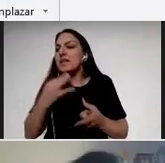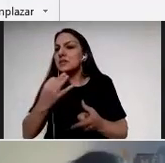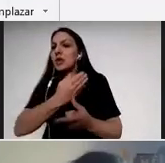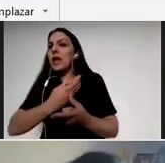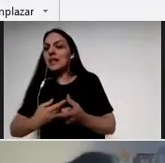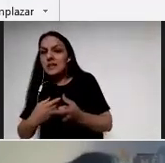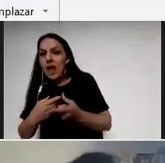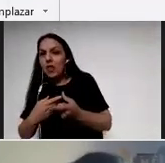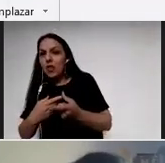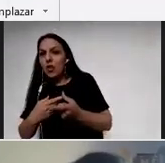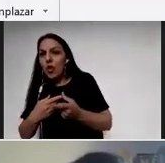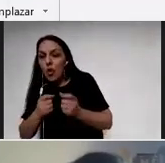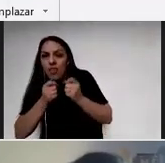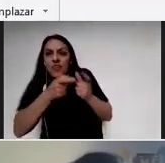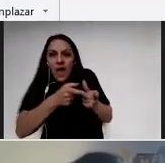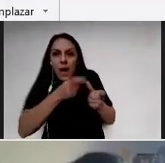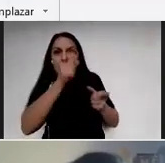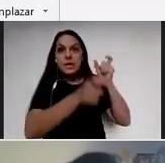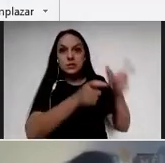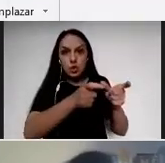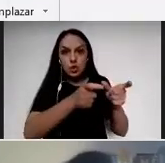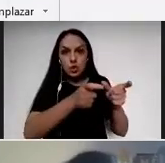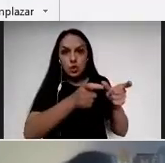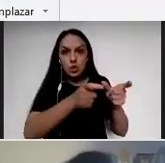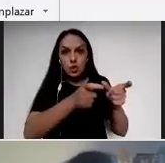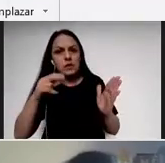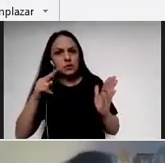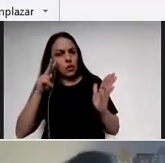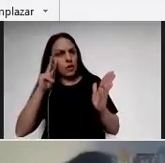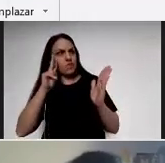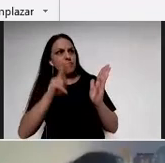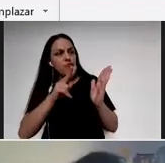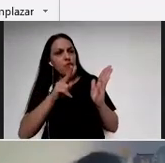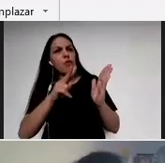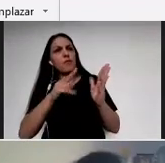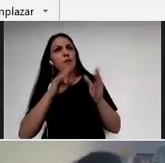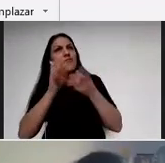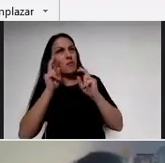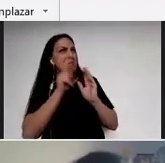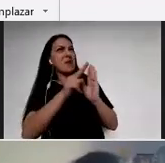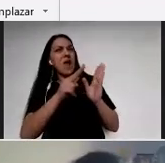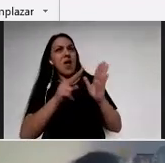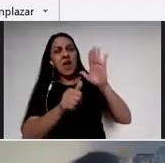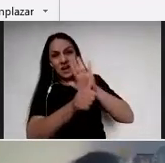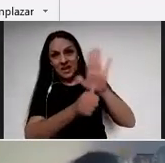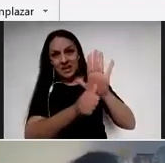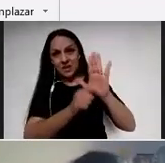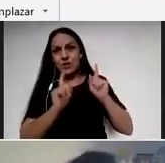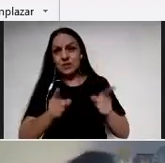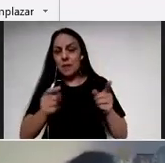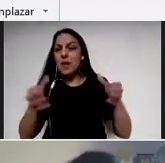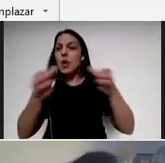Obliga a tener una mirada de género y todo lo referente a los grupos vulnerables. Y para seguir en la